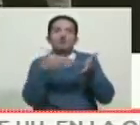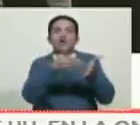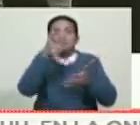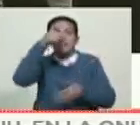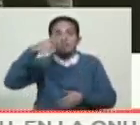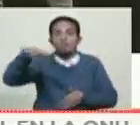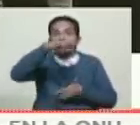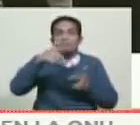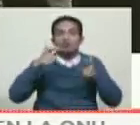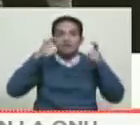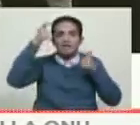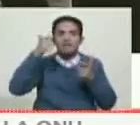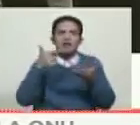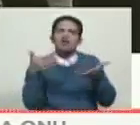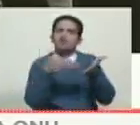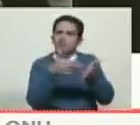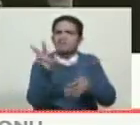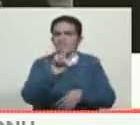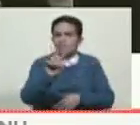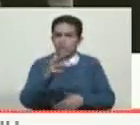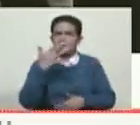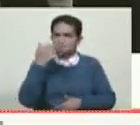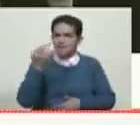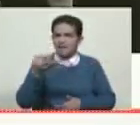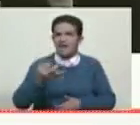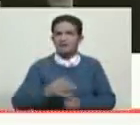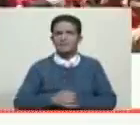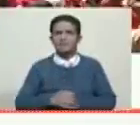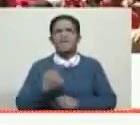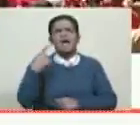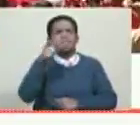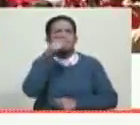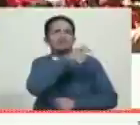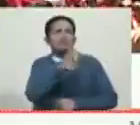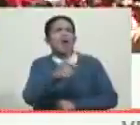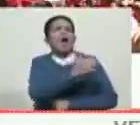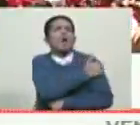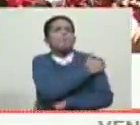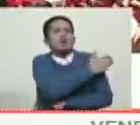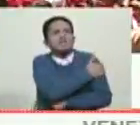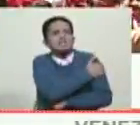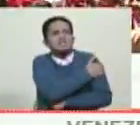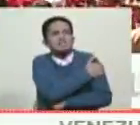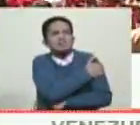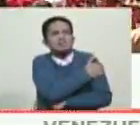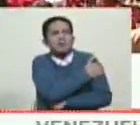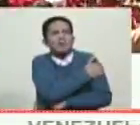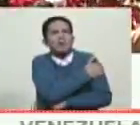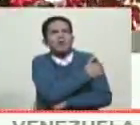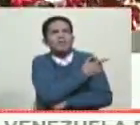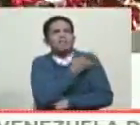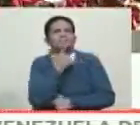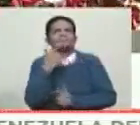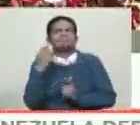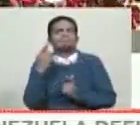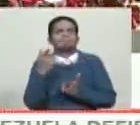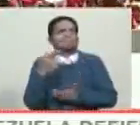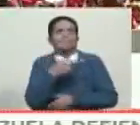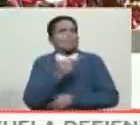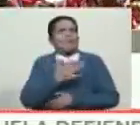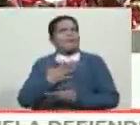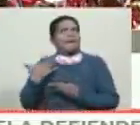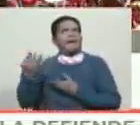Contra el pueblo venezolano, en verdad. Porque hay sectores opositores que no están de acuerdo con una intervención